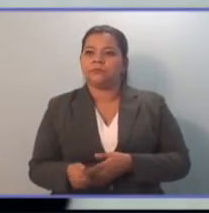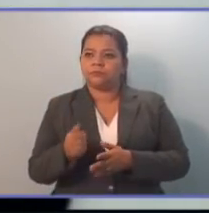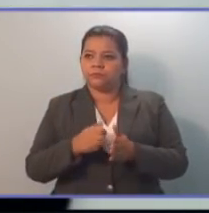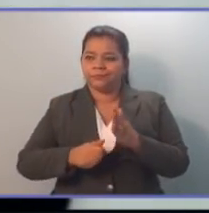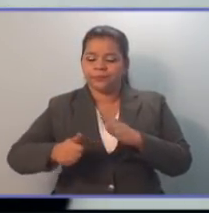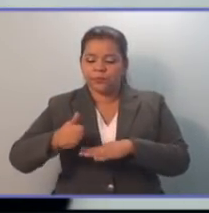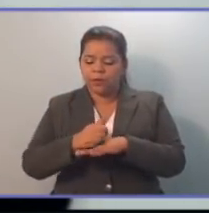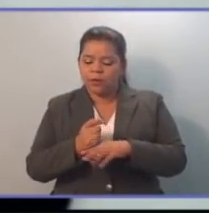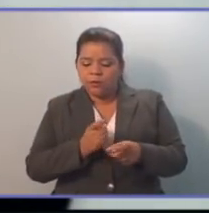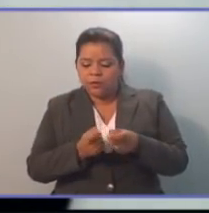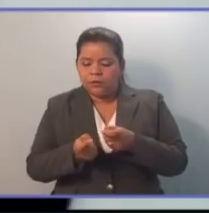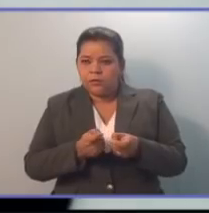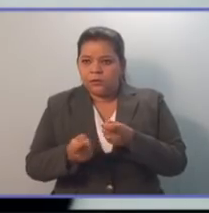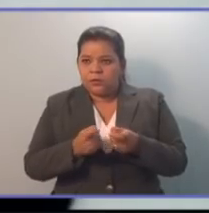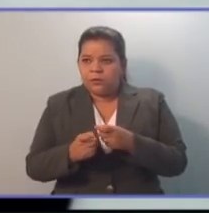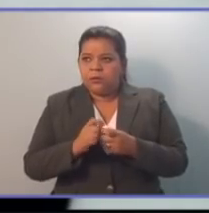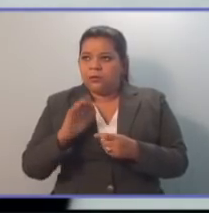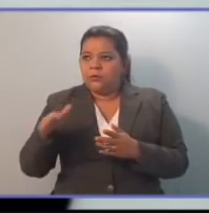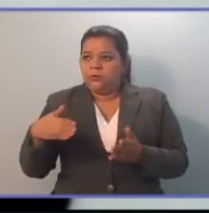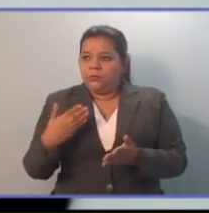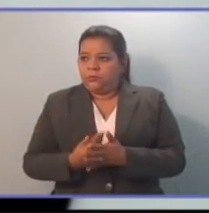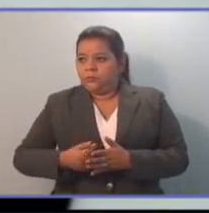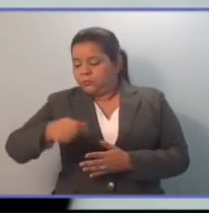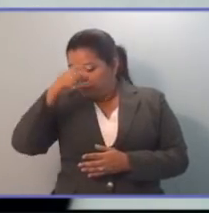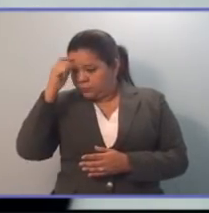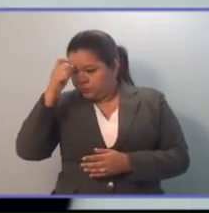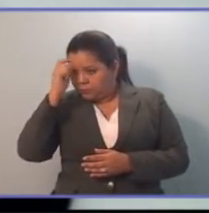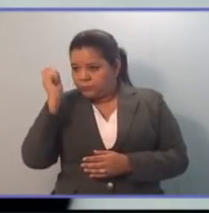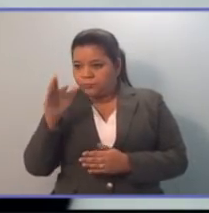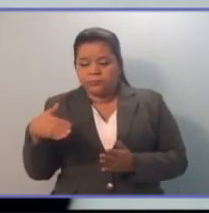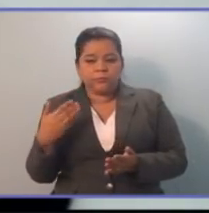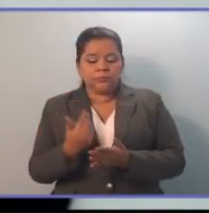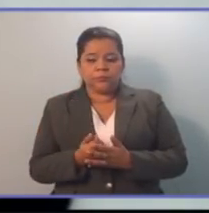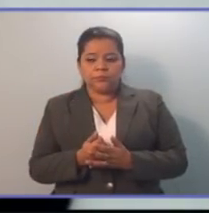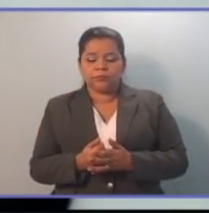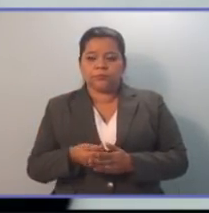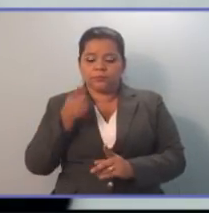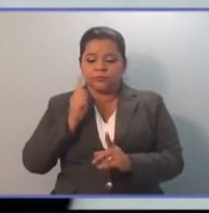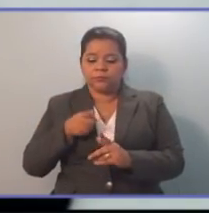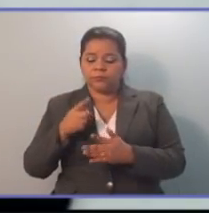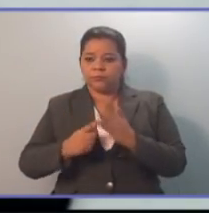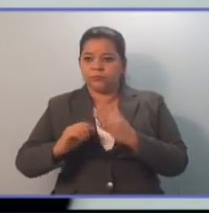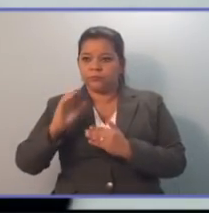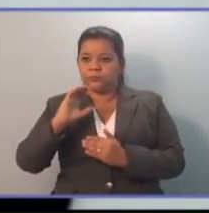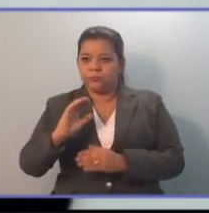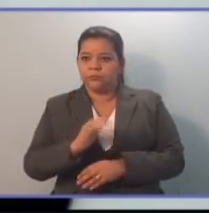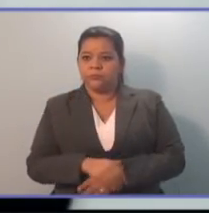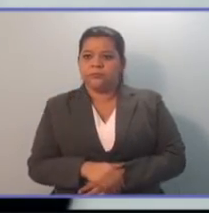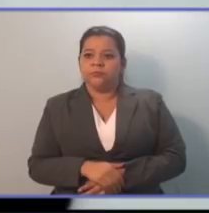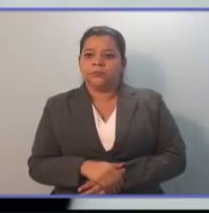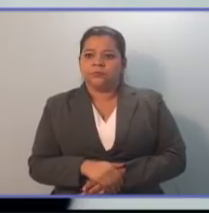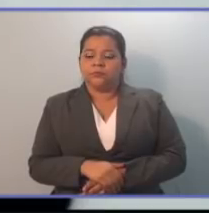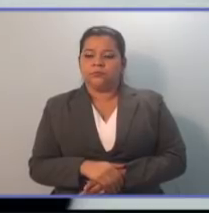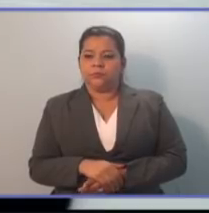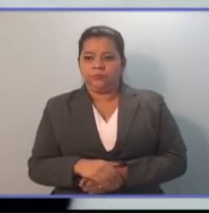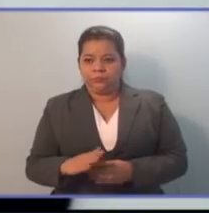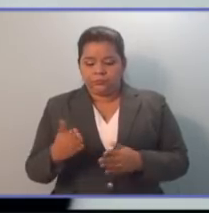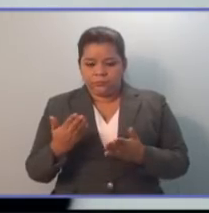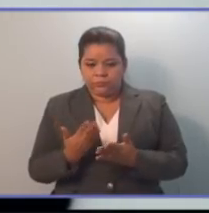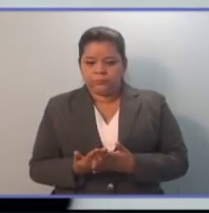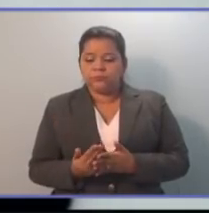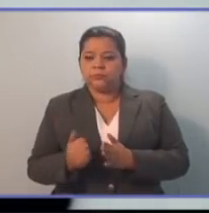administrar pues toda esa función y todo ese mandato constitucional que